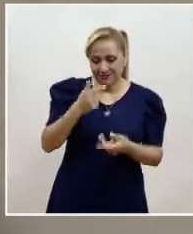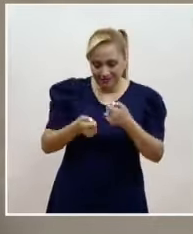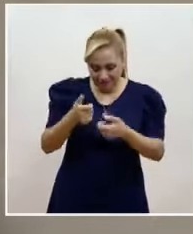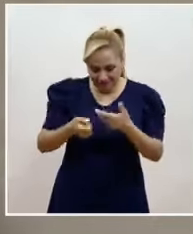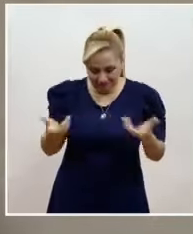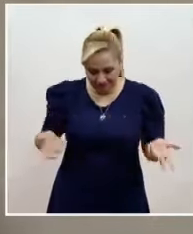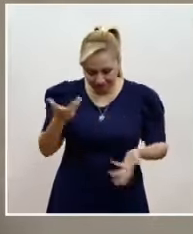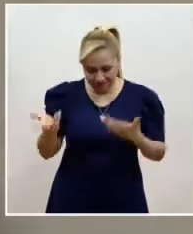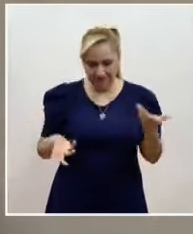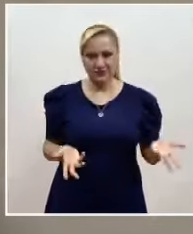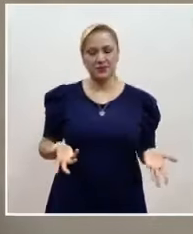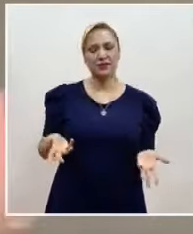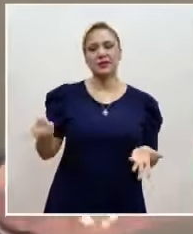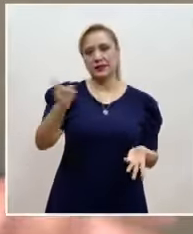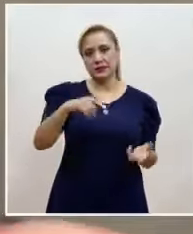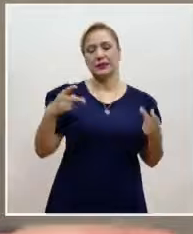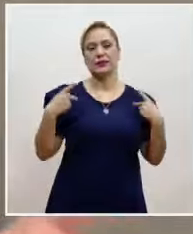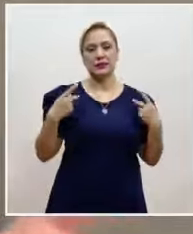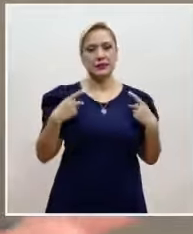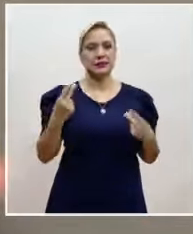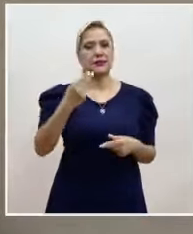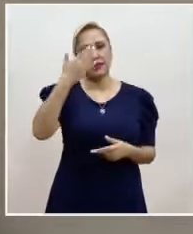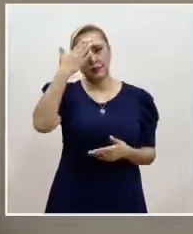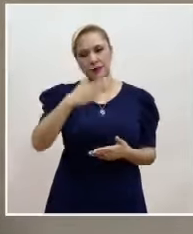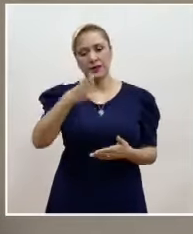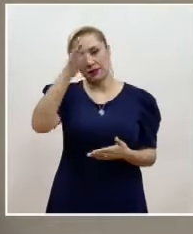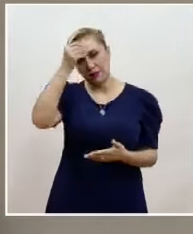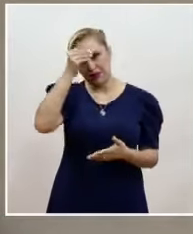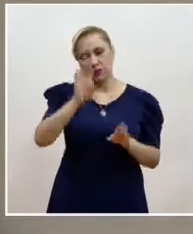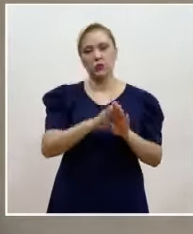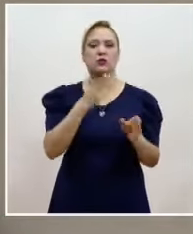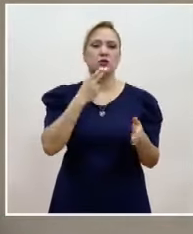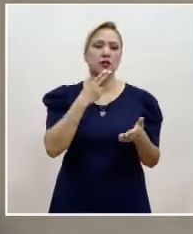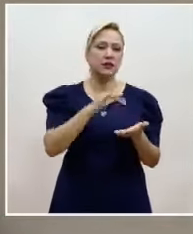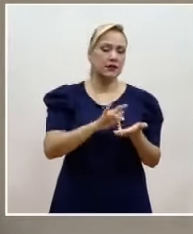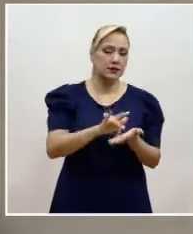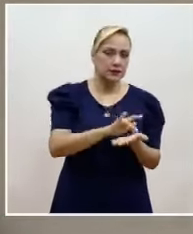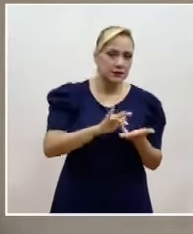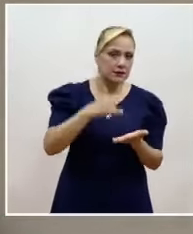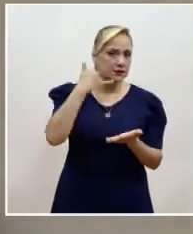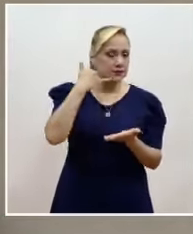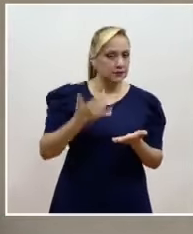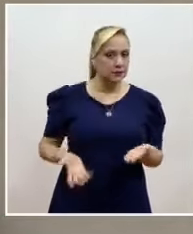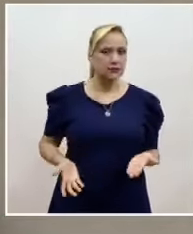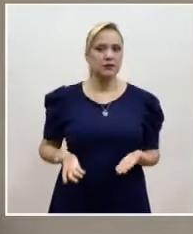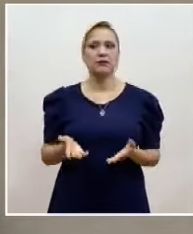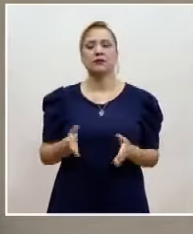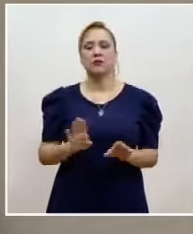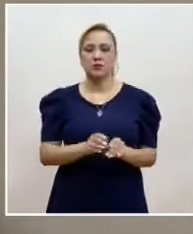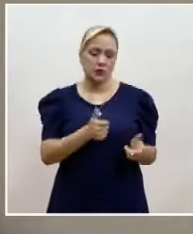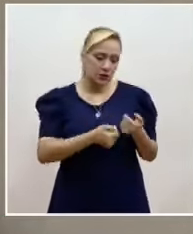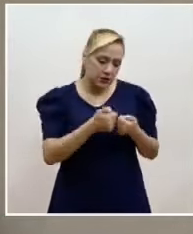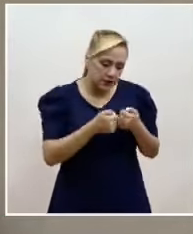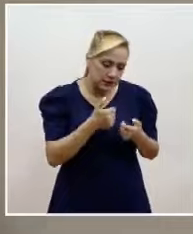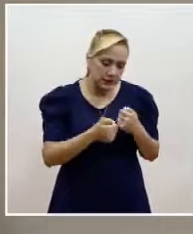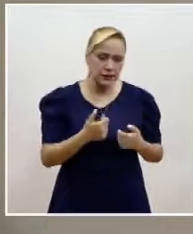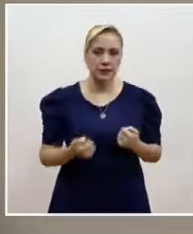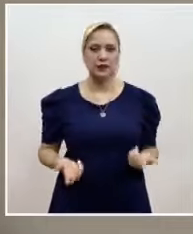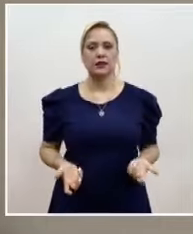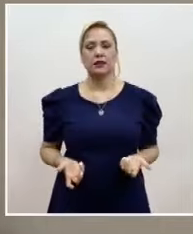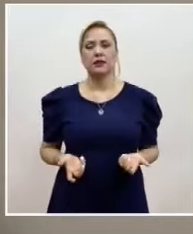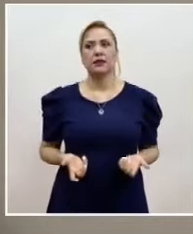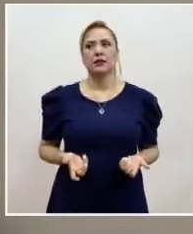o sea, de que la gente sepa utilizar un celular y sepa, pues sí, interactuar con un celular. Eso, digamos, sería